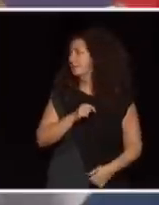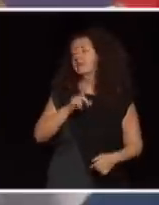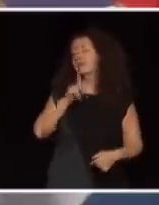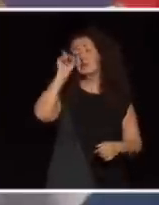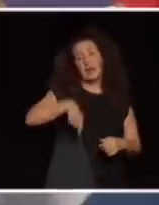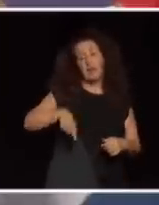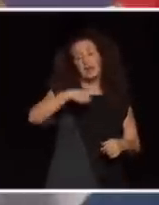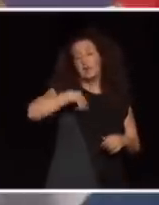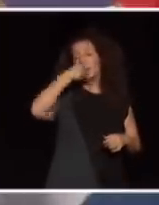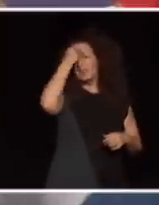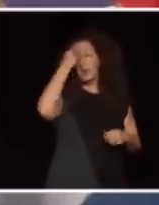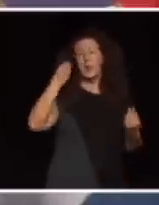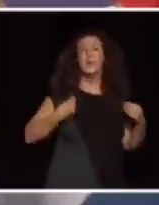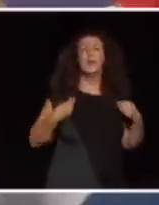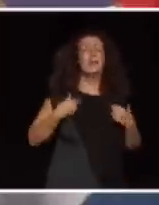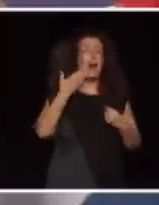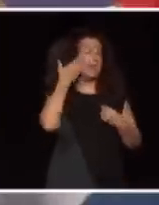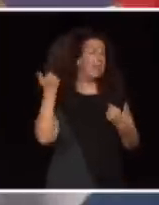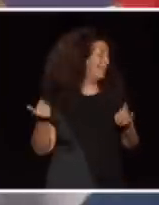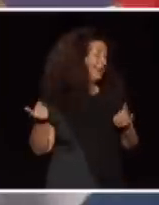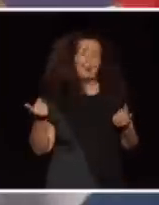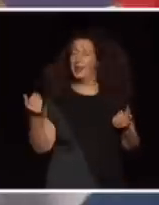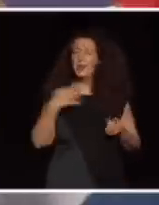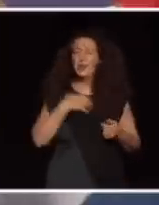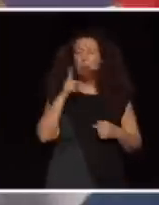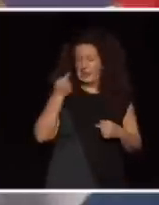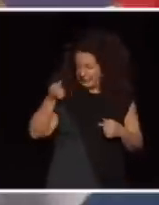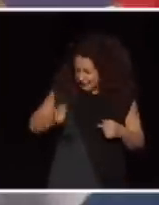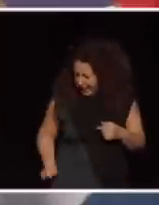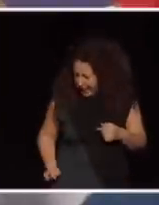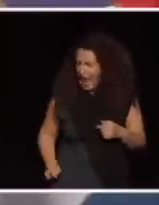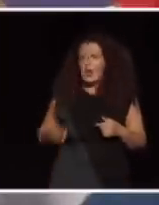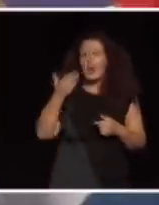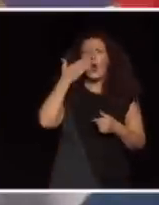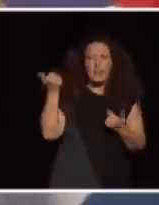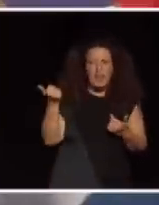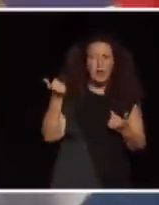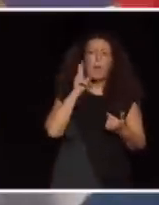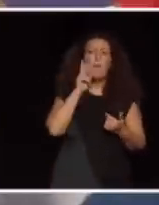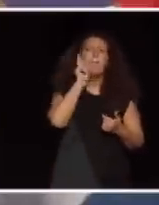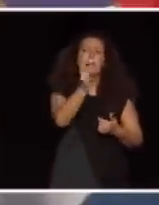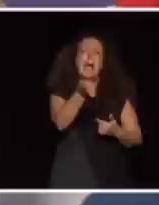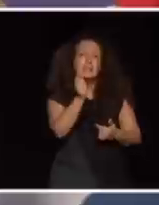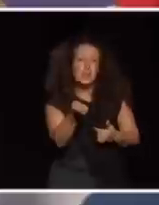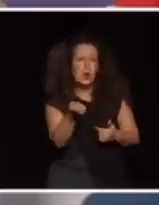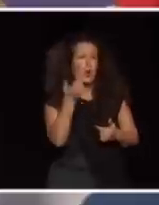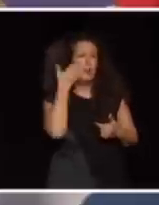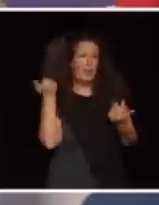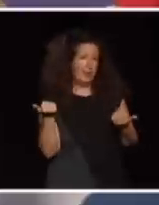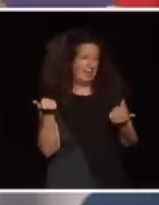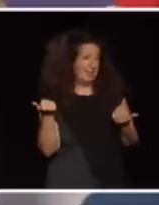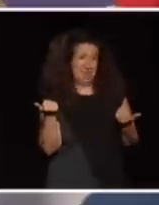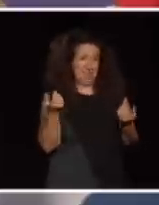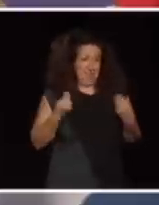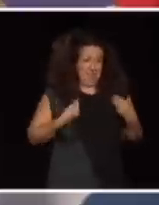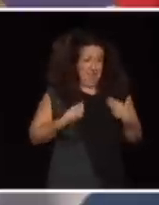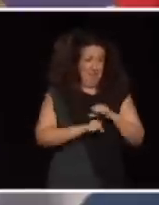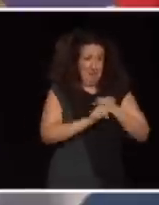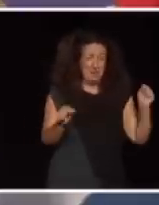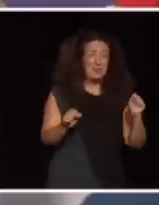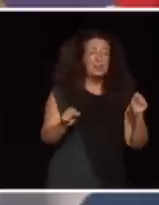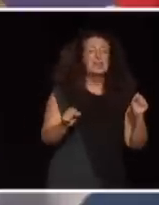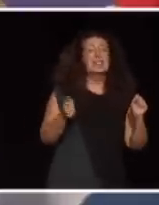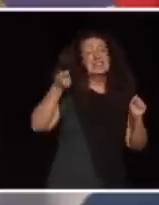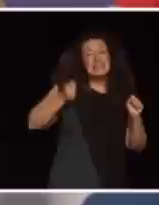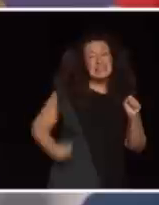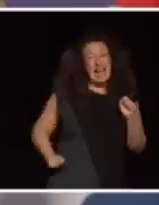pensamos que no hay vida digna posible sin salarios dignos y sin pensiones dignas. La subida del salario